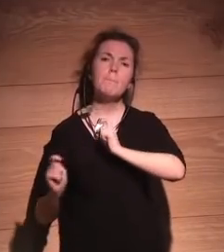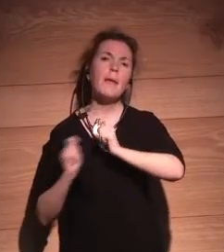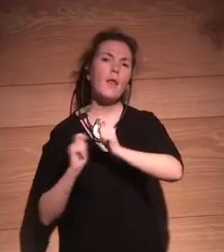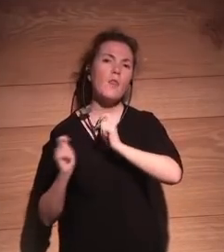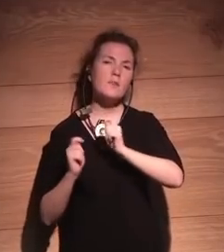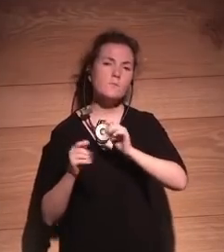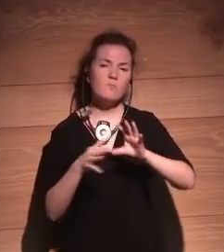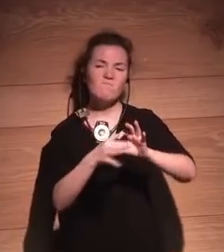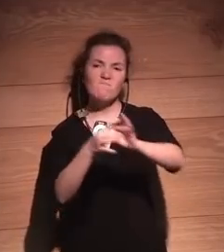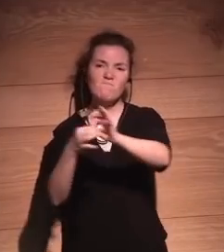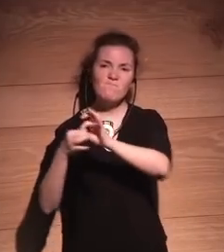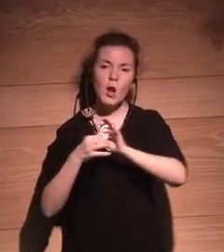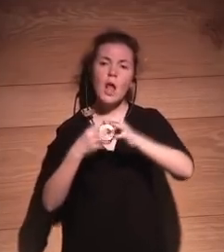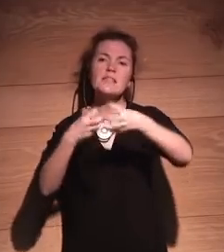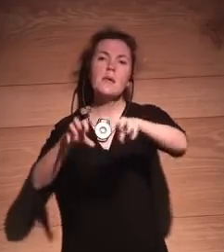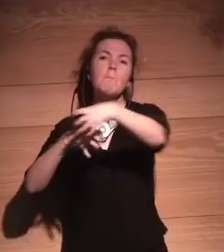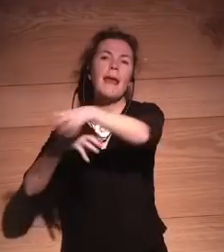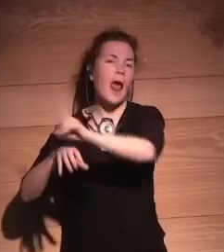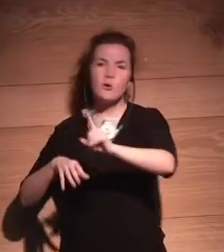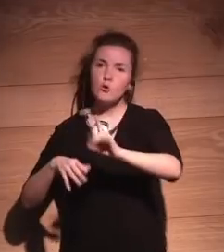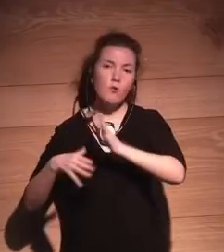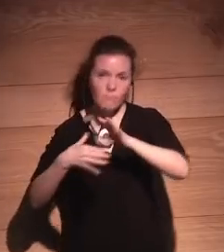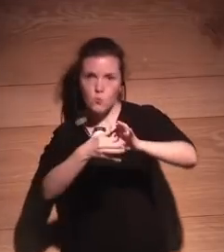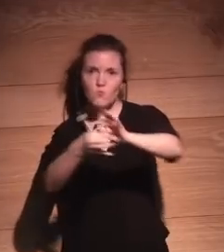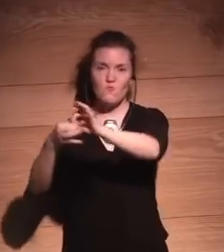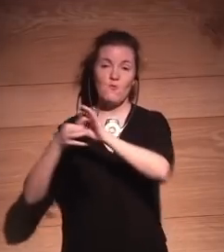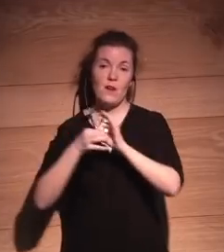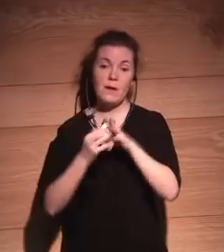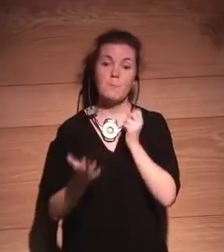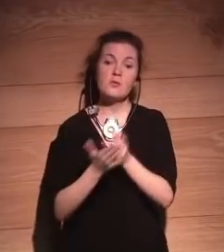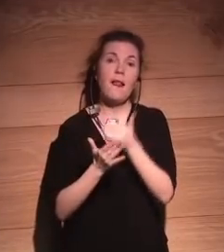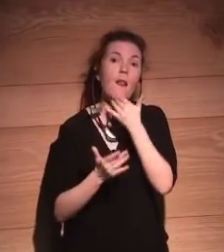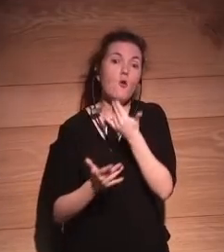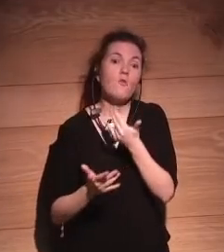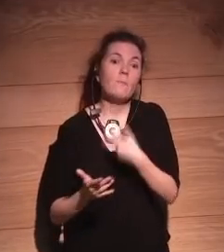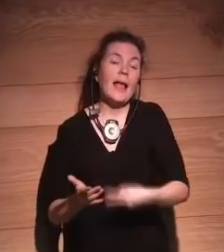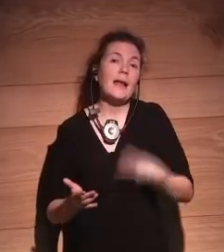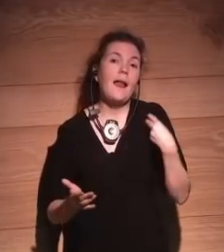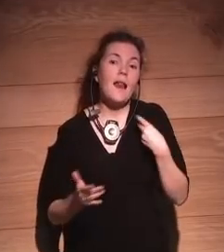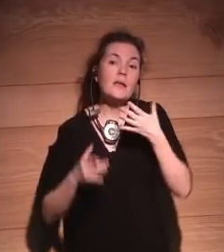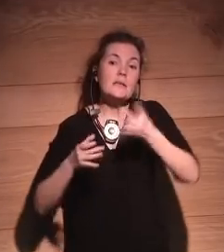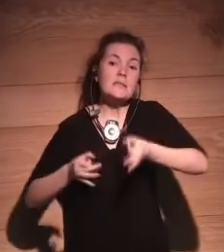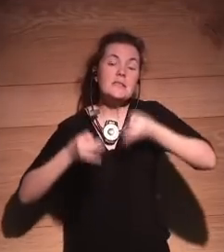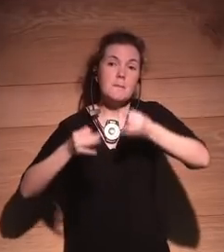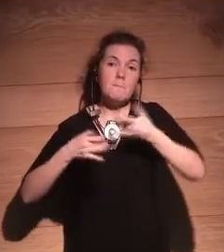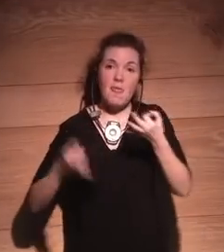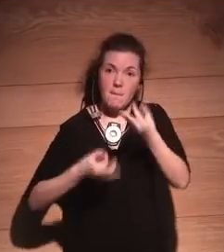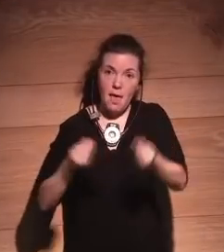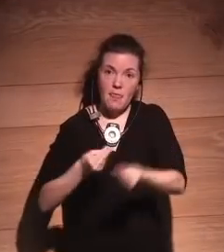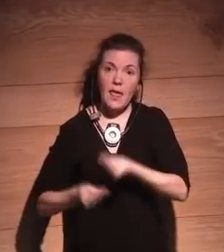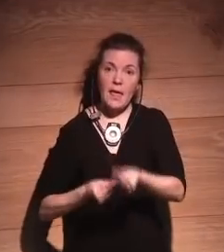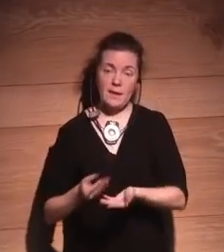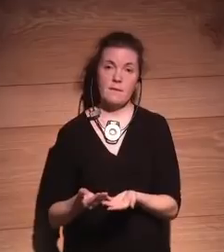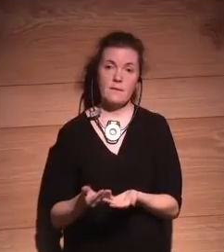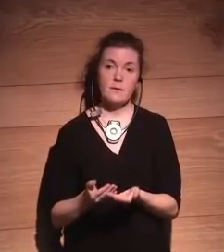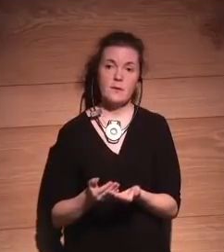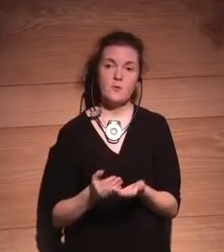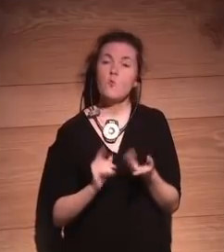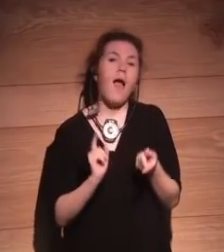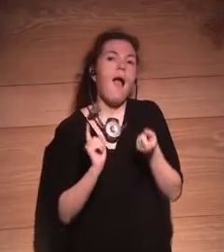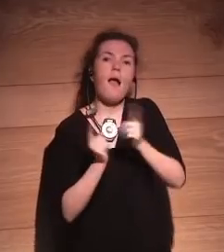que una y que no separe, en apostar por algo que en líneas generales es lo que siempre hemos tenido que hacer. Es que no ha